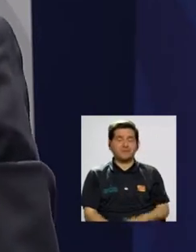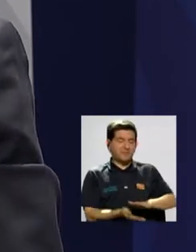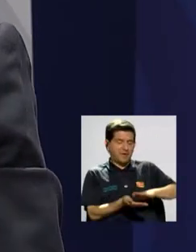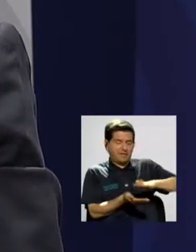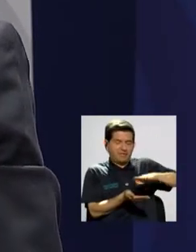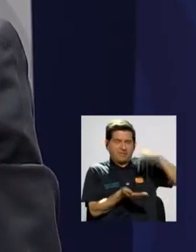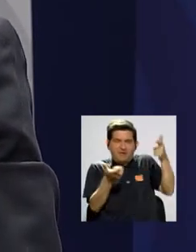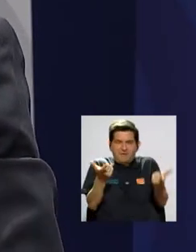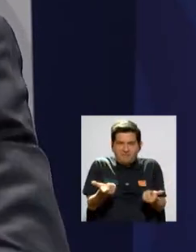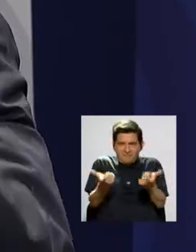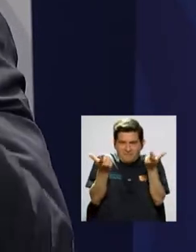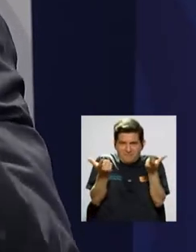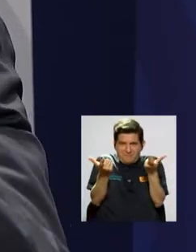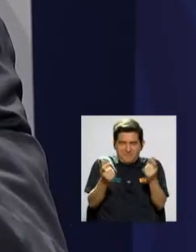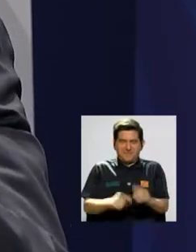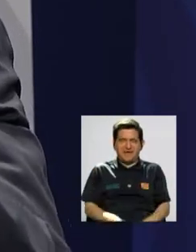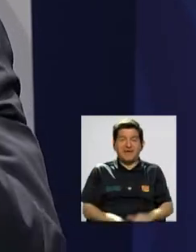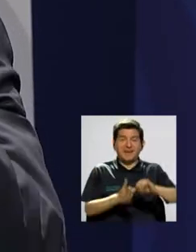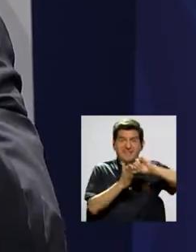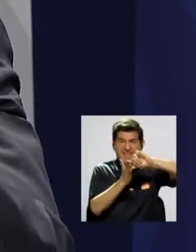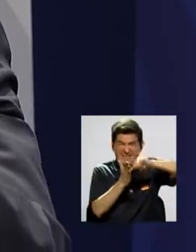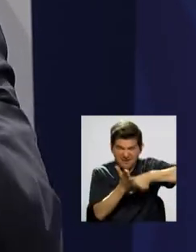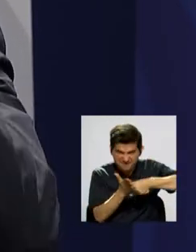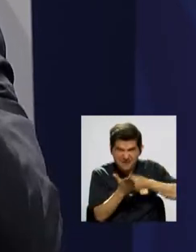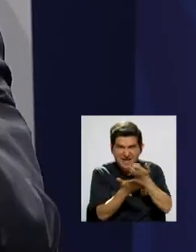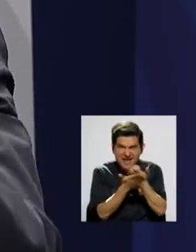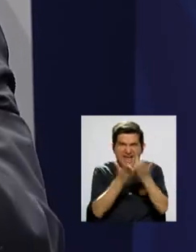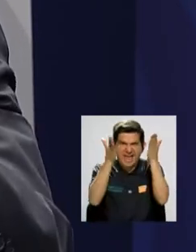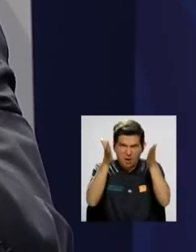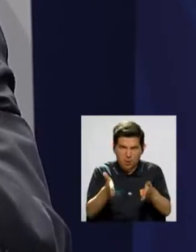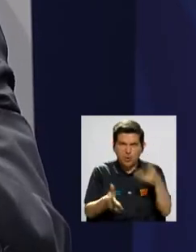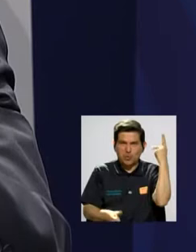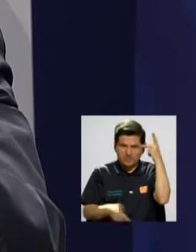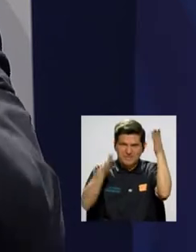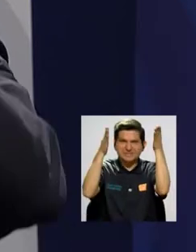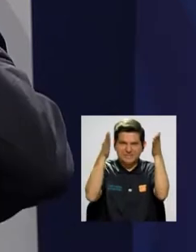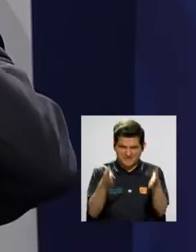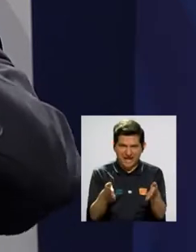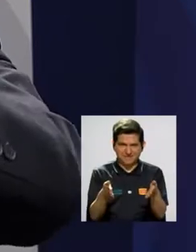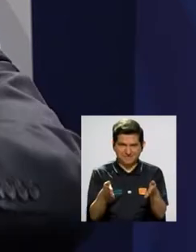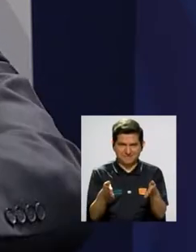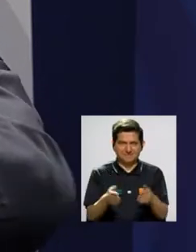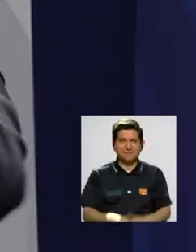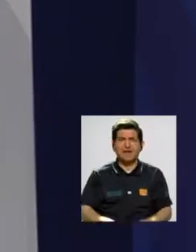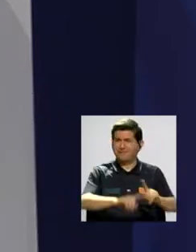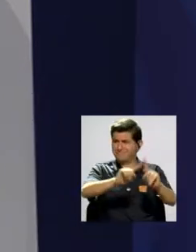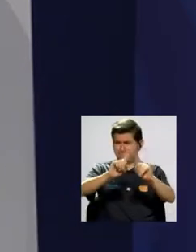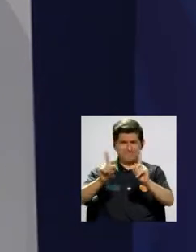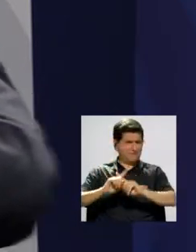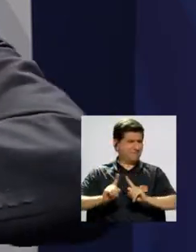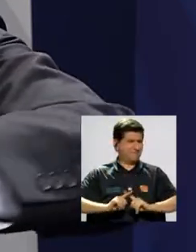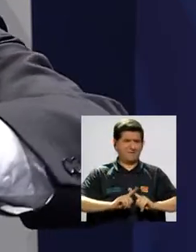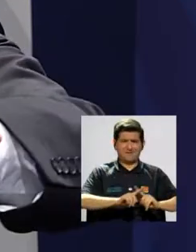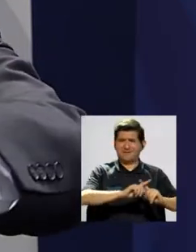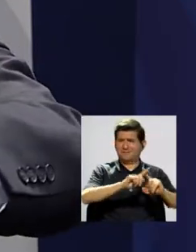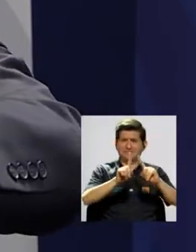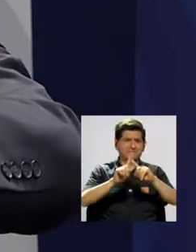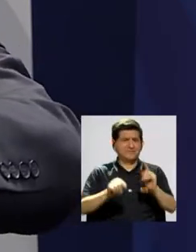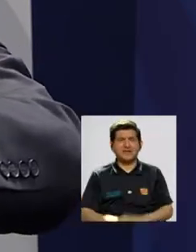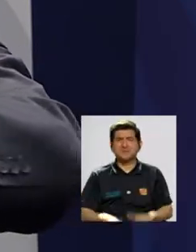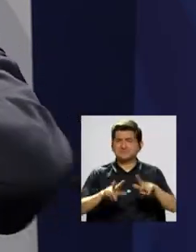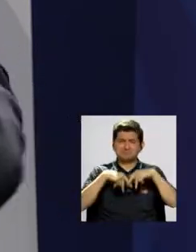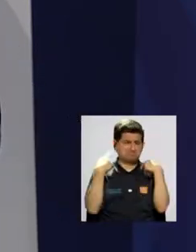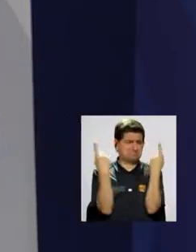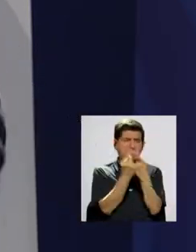Costa Rica, insisto, economistas y políticos de las distintas